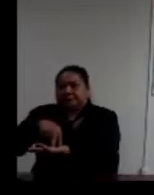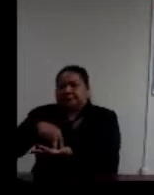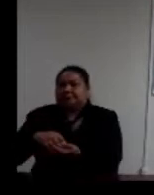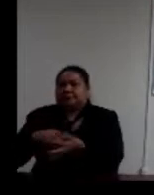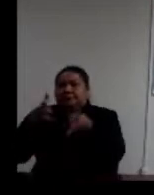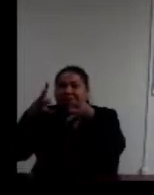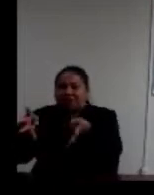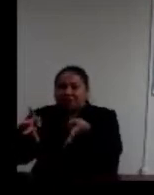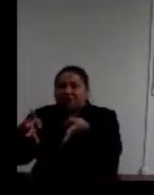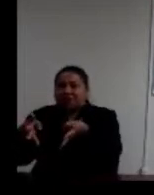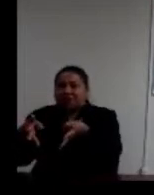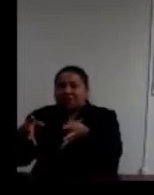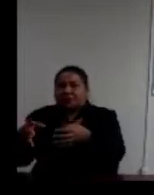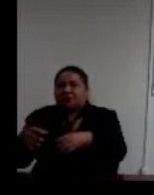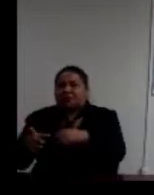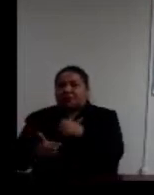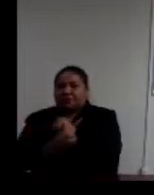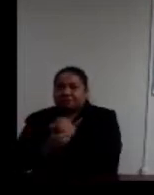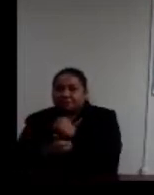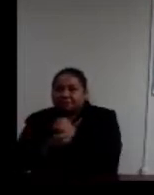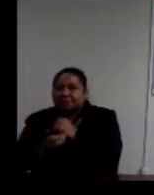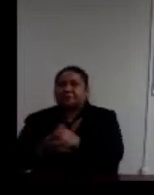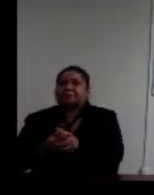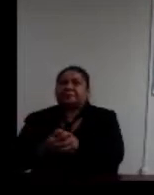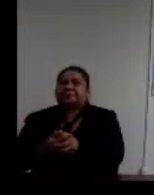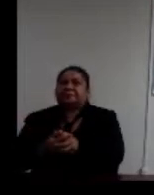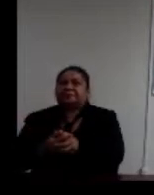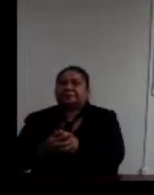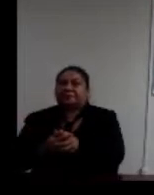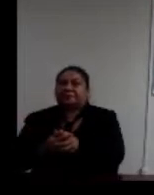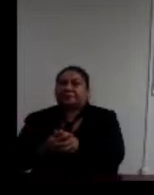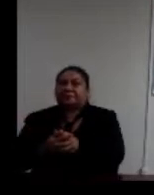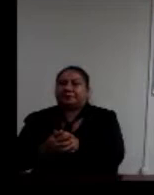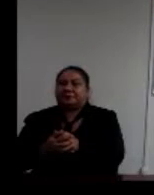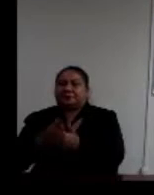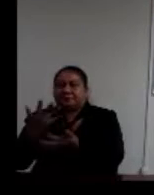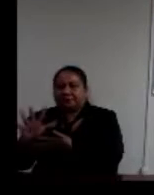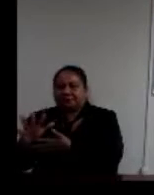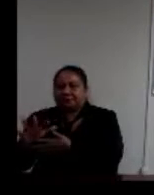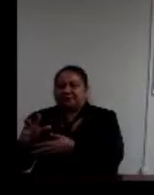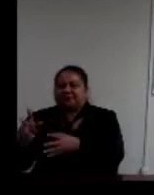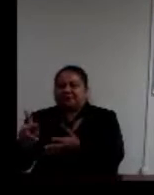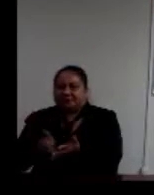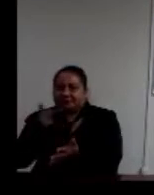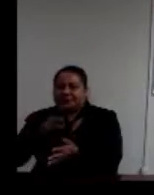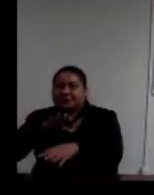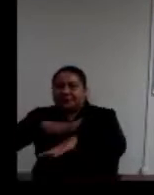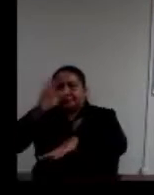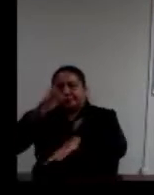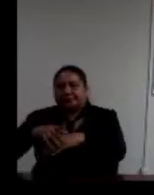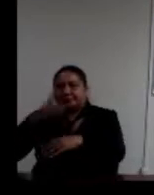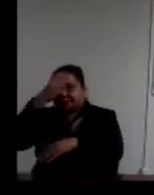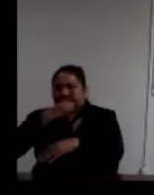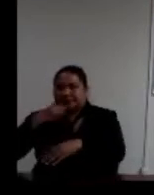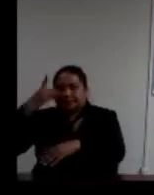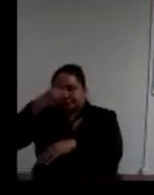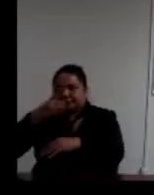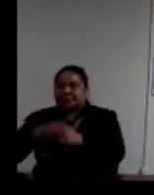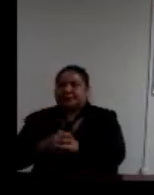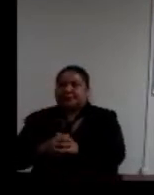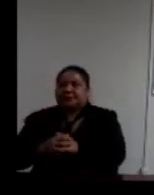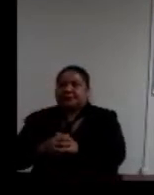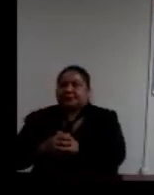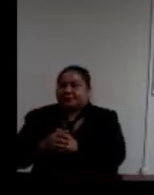demás, básicamente ellos lo reciben como alrededor como unas 10 veces más que un niño sin este diagnóstico.